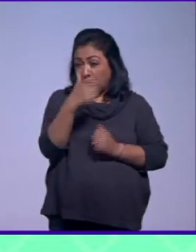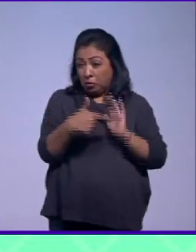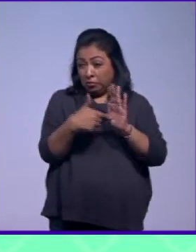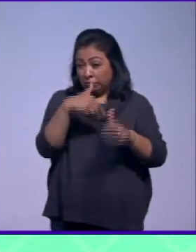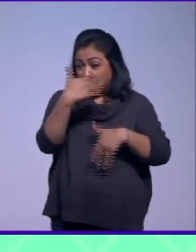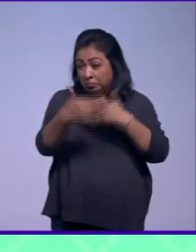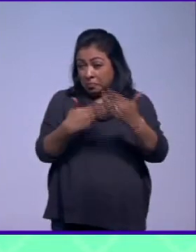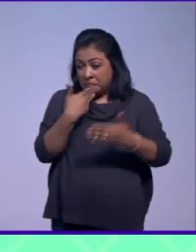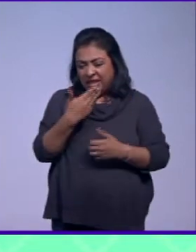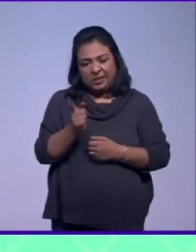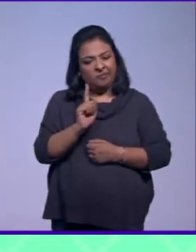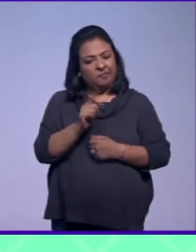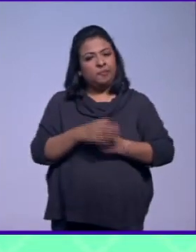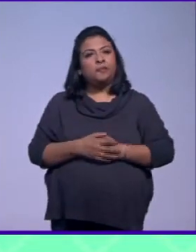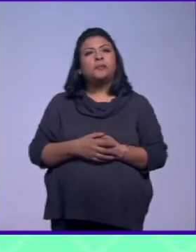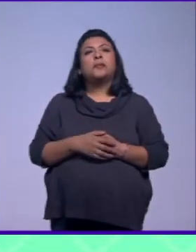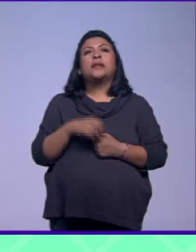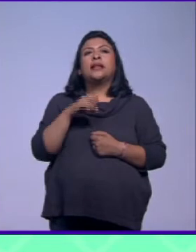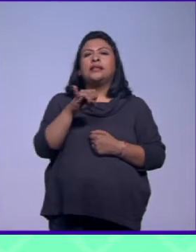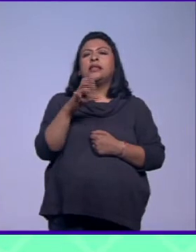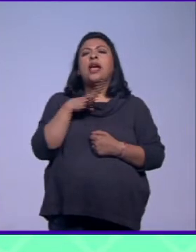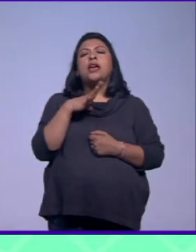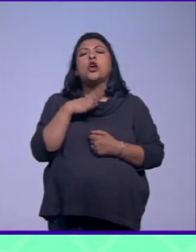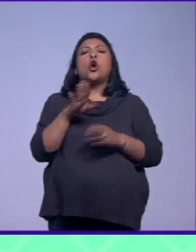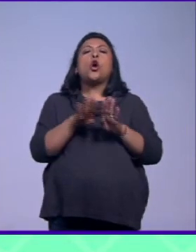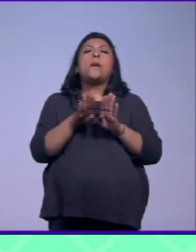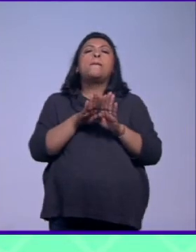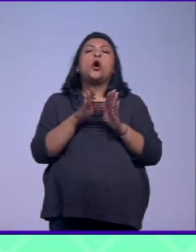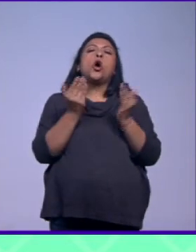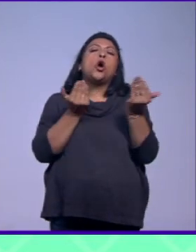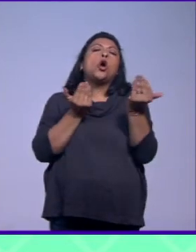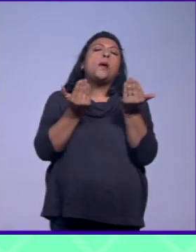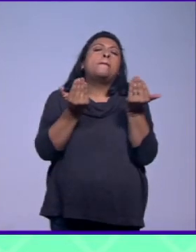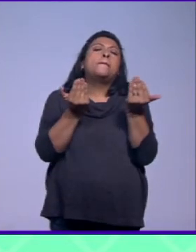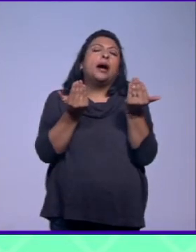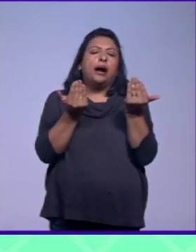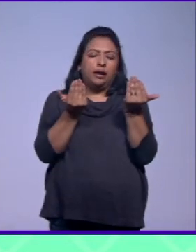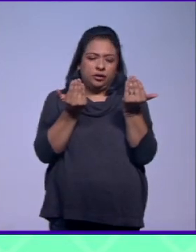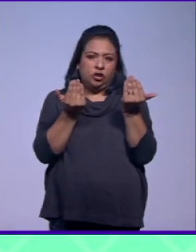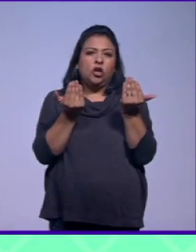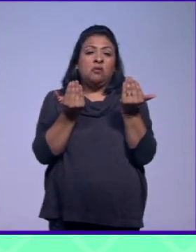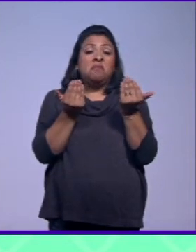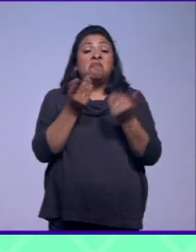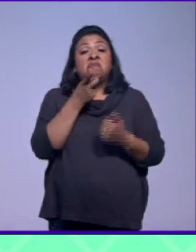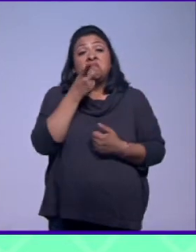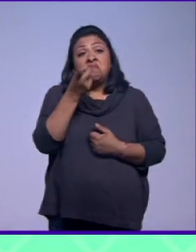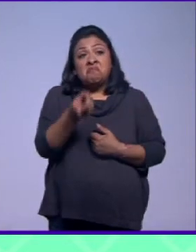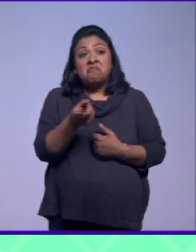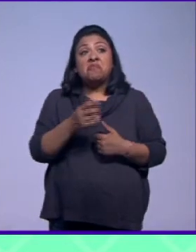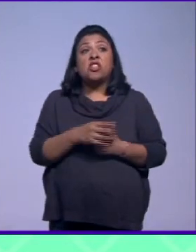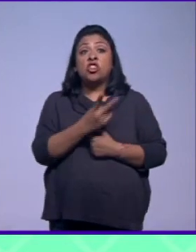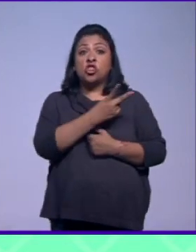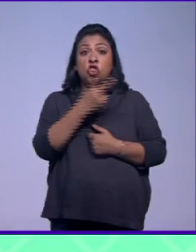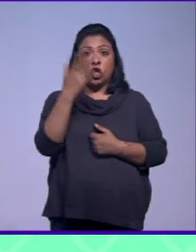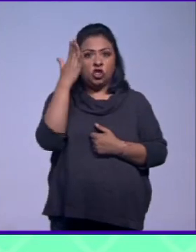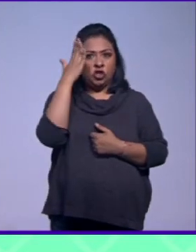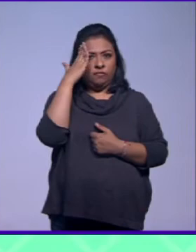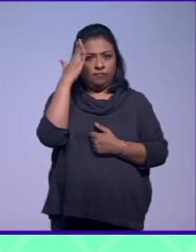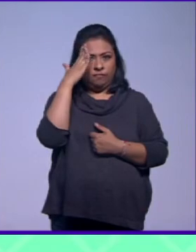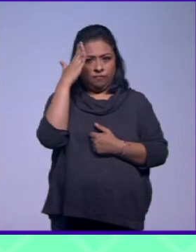claro y sin afán tampoco de hacer una analogía absoluta podríamos decir dos líderes